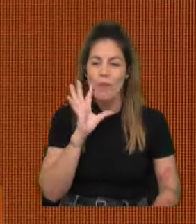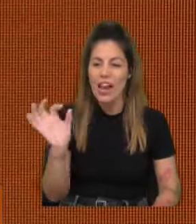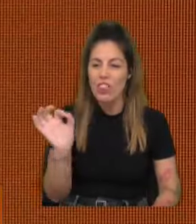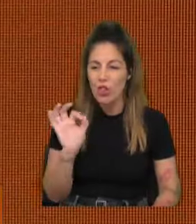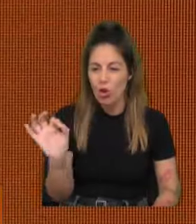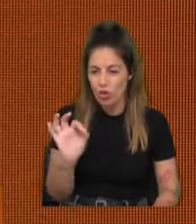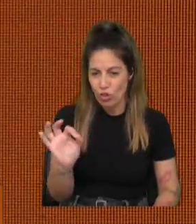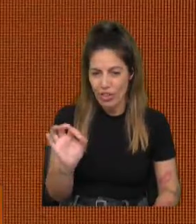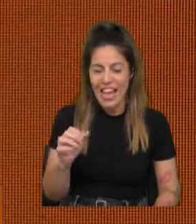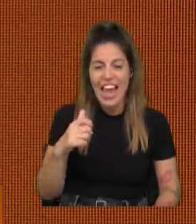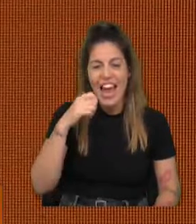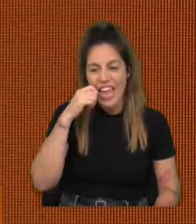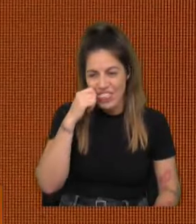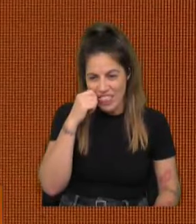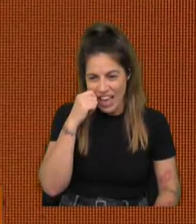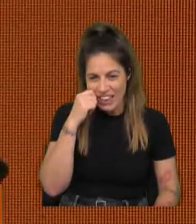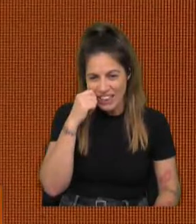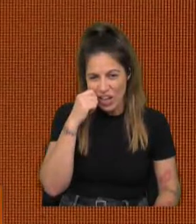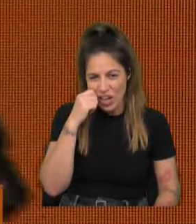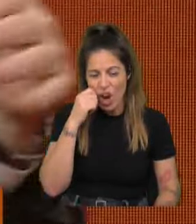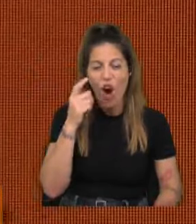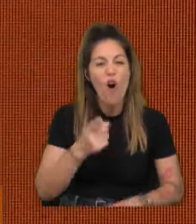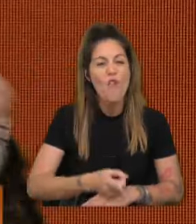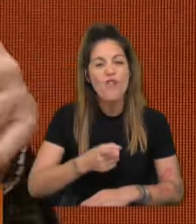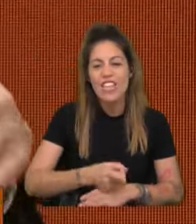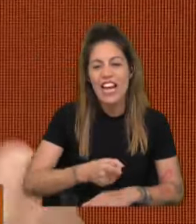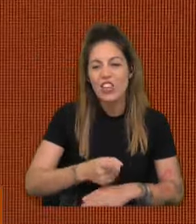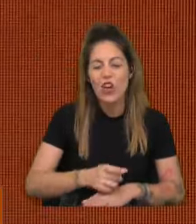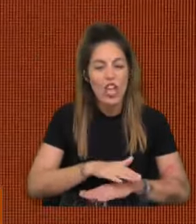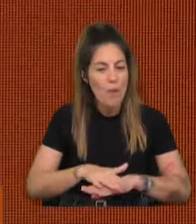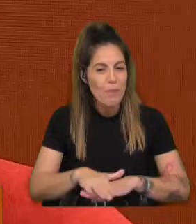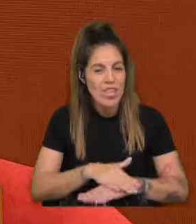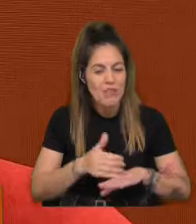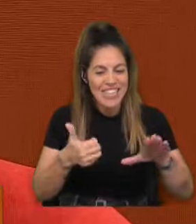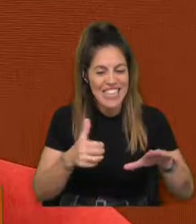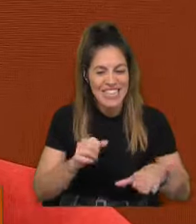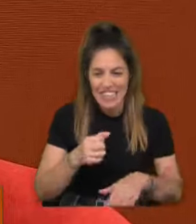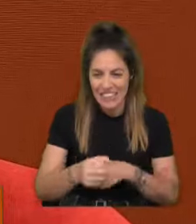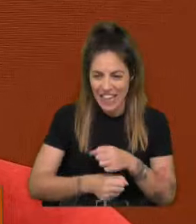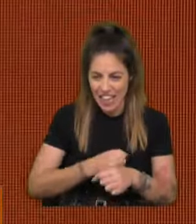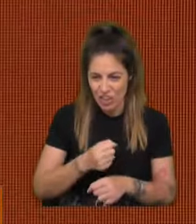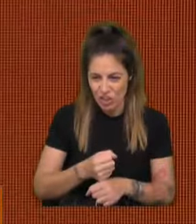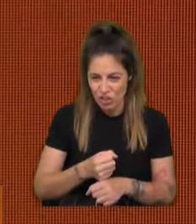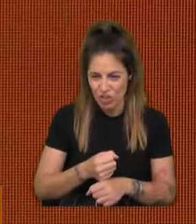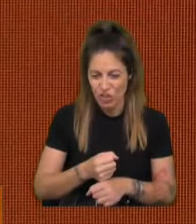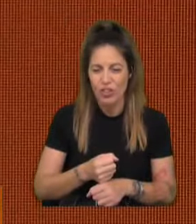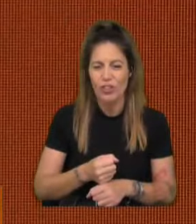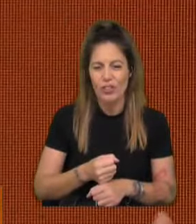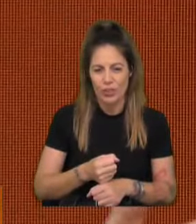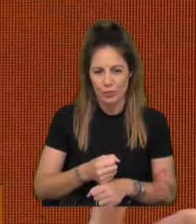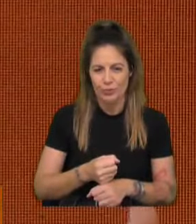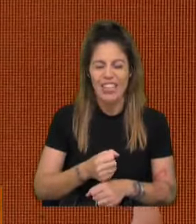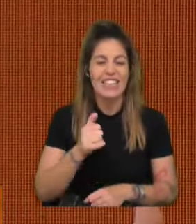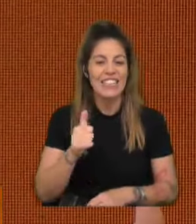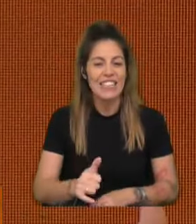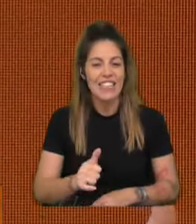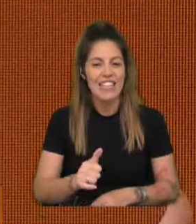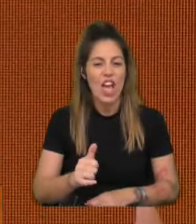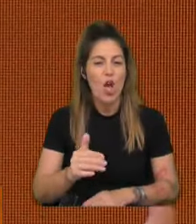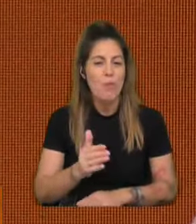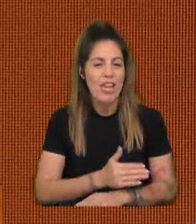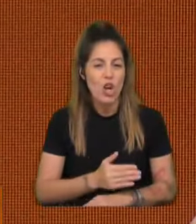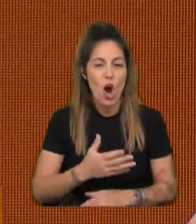la la edad obligatoria mínima de jubilación la de los 60 años tiene un poco menos